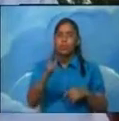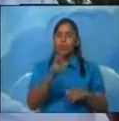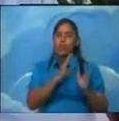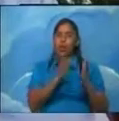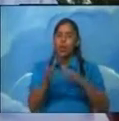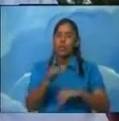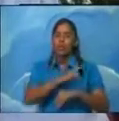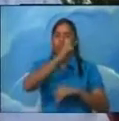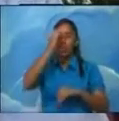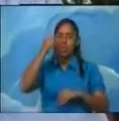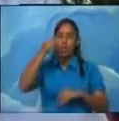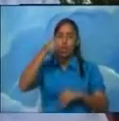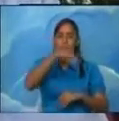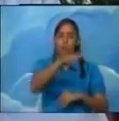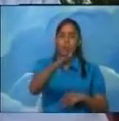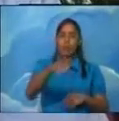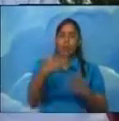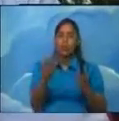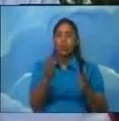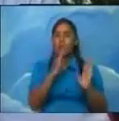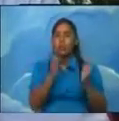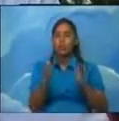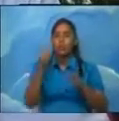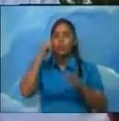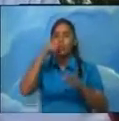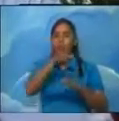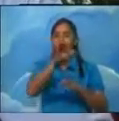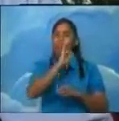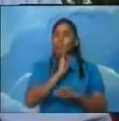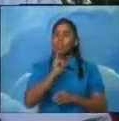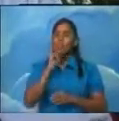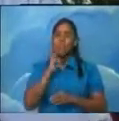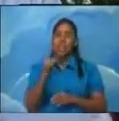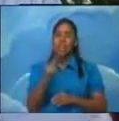para el pueblo de Israel. ¿Cuál era la orden de Dios para el pueblo de Israel? Es